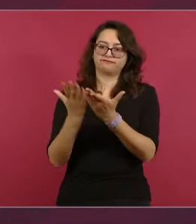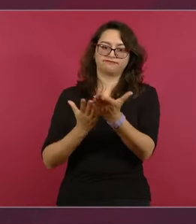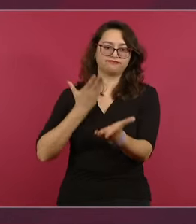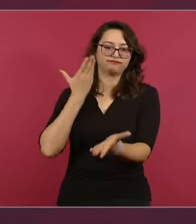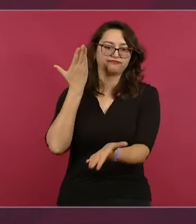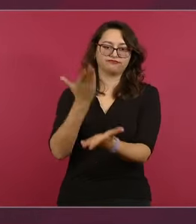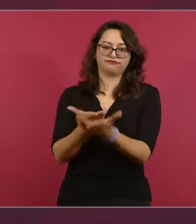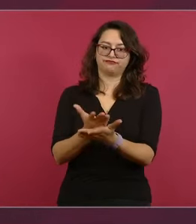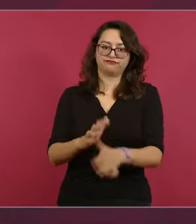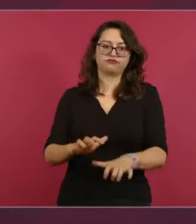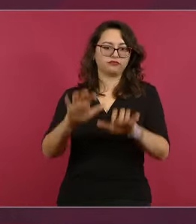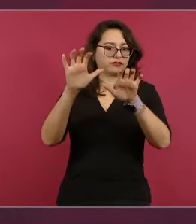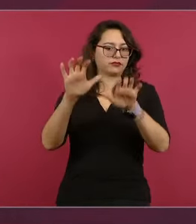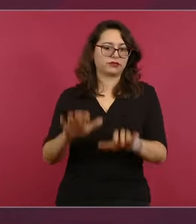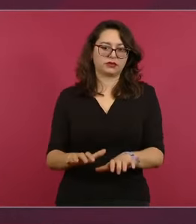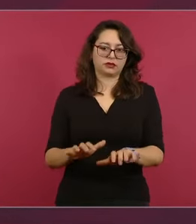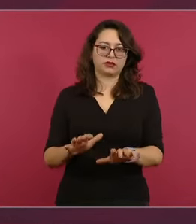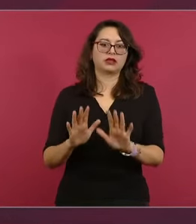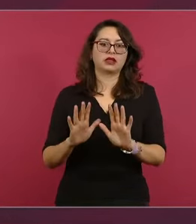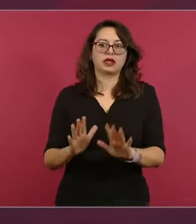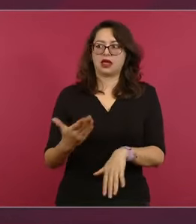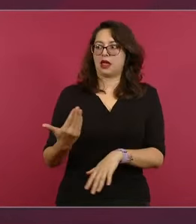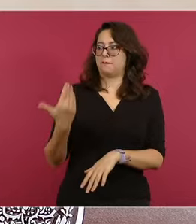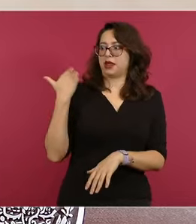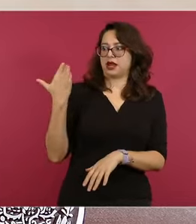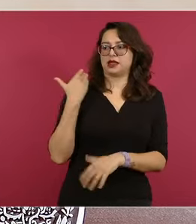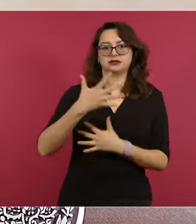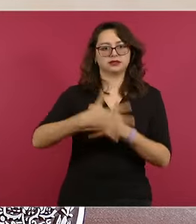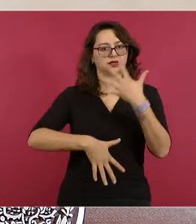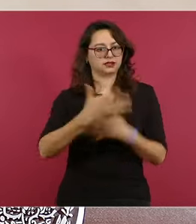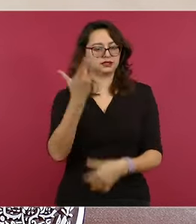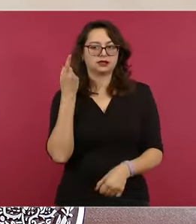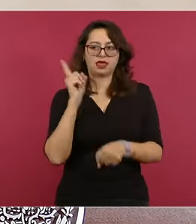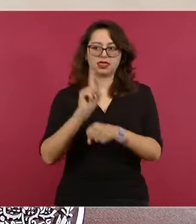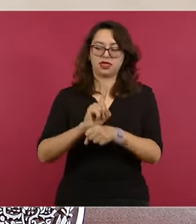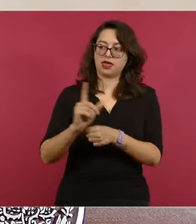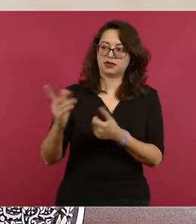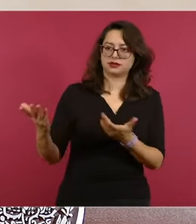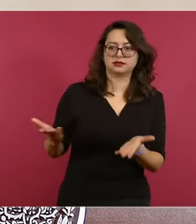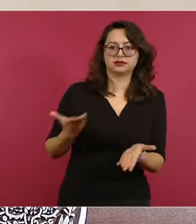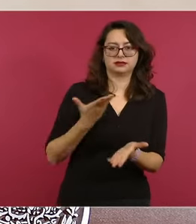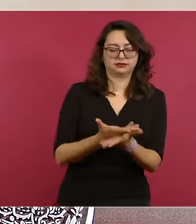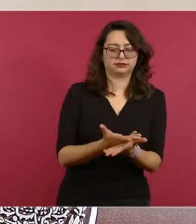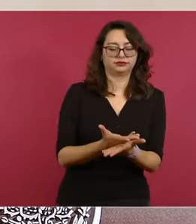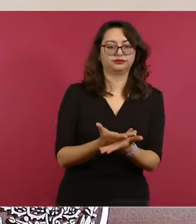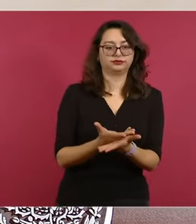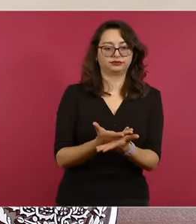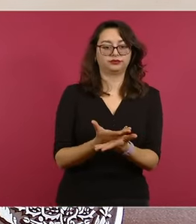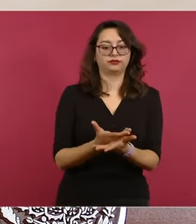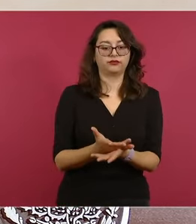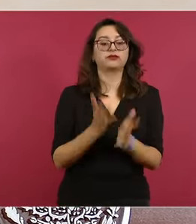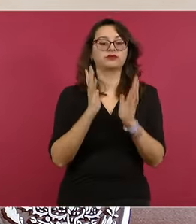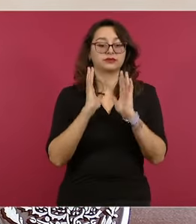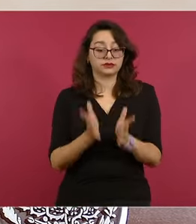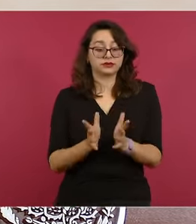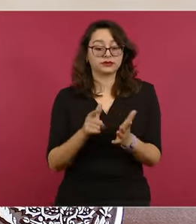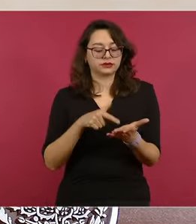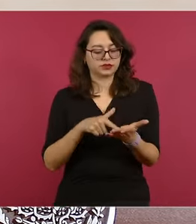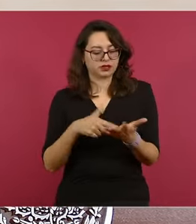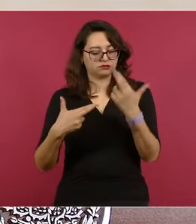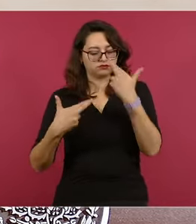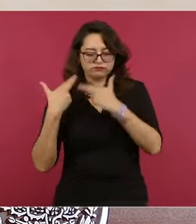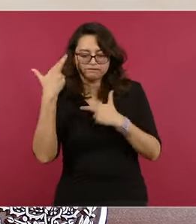Creo que hace como 15 días se dio a conocer, 10 días, y vamos a tener una